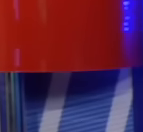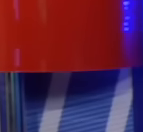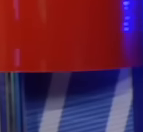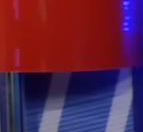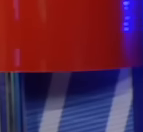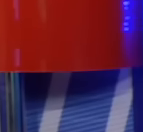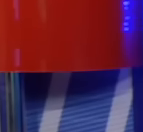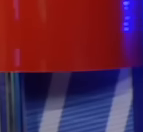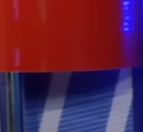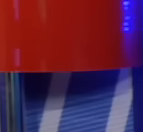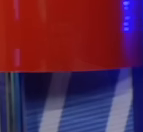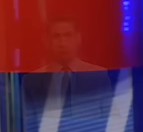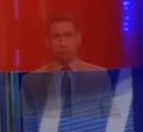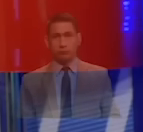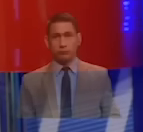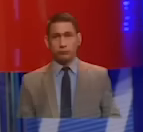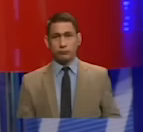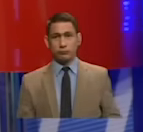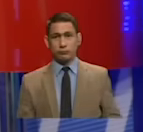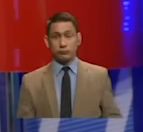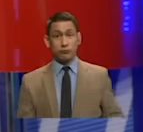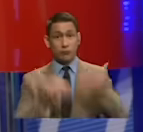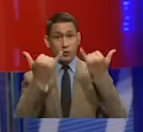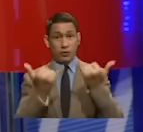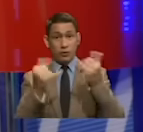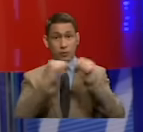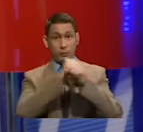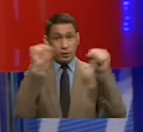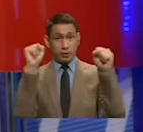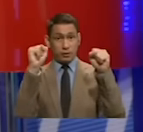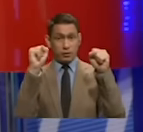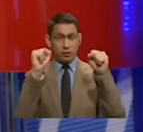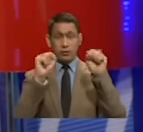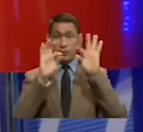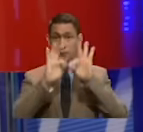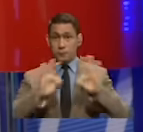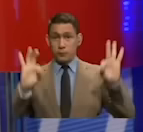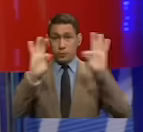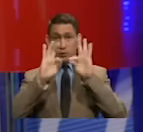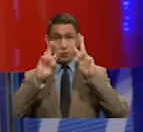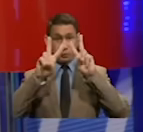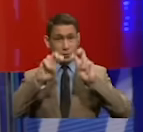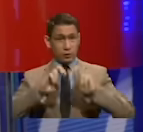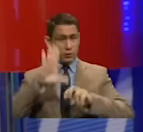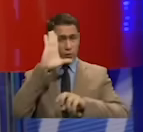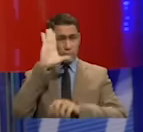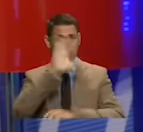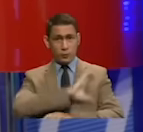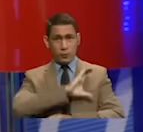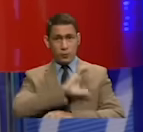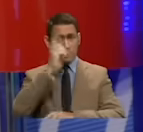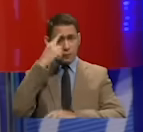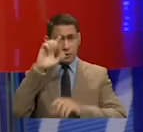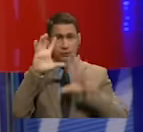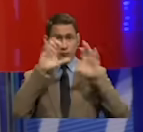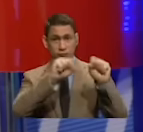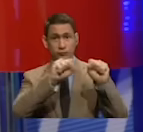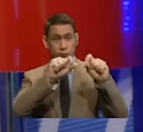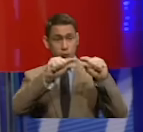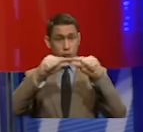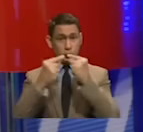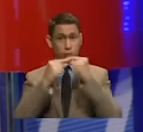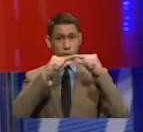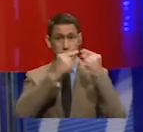Les contamos que precisamente esta madrugada se realizó una importante intervención policial para desarticular